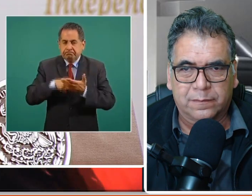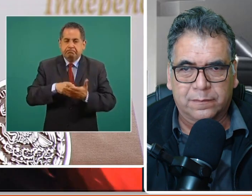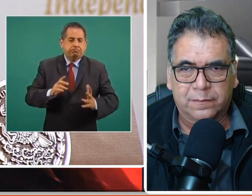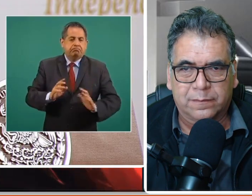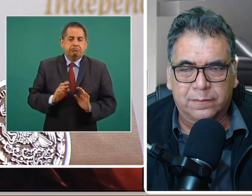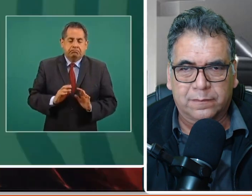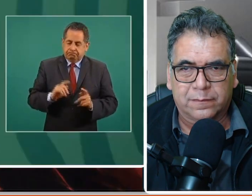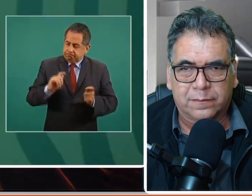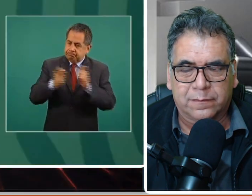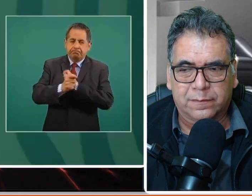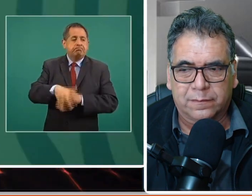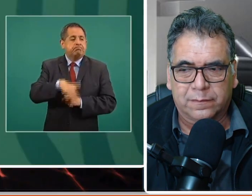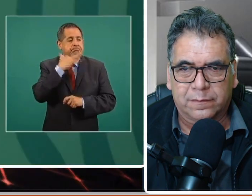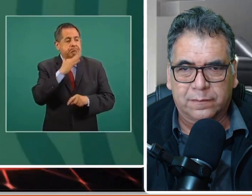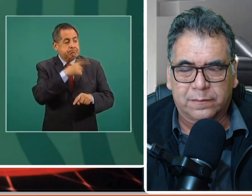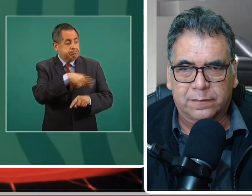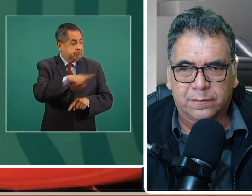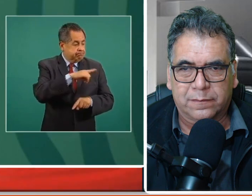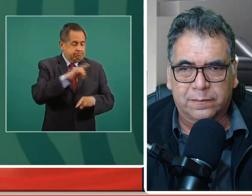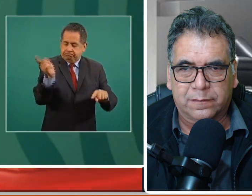la transformación va.